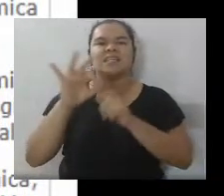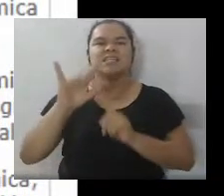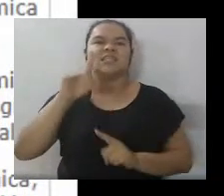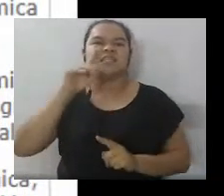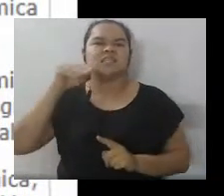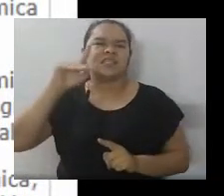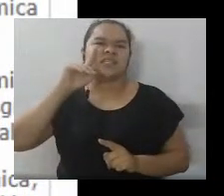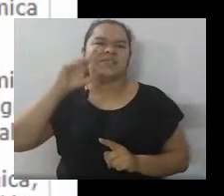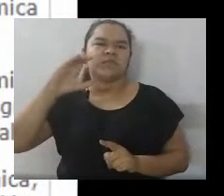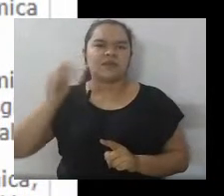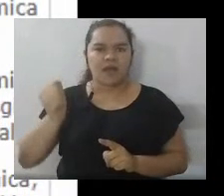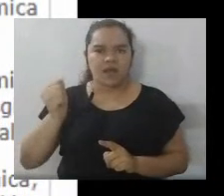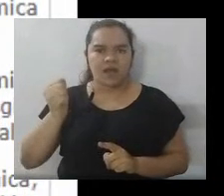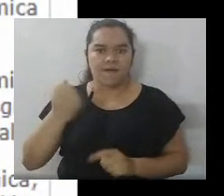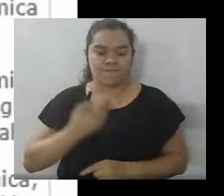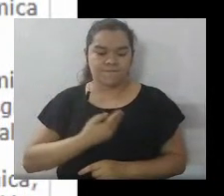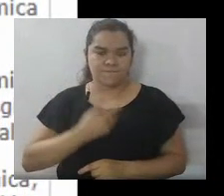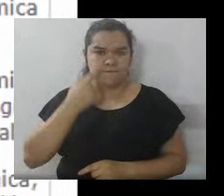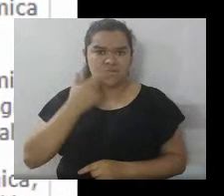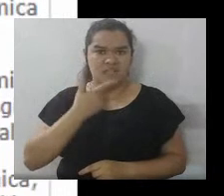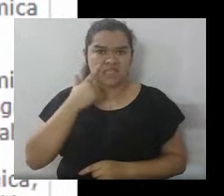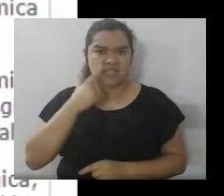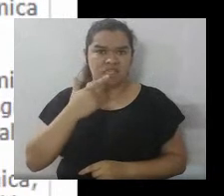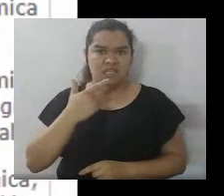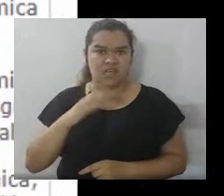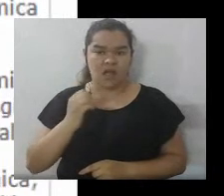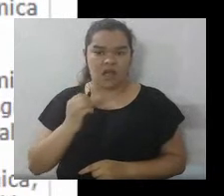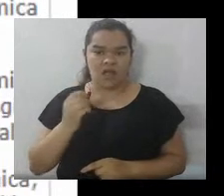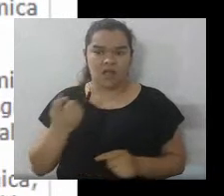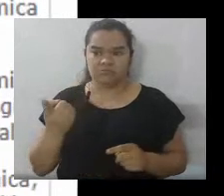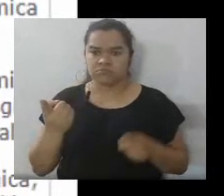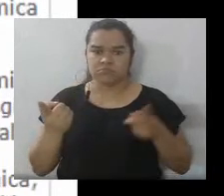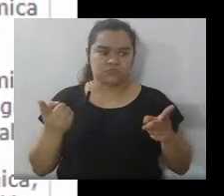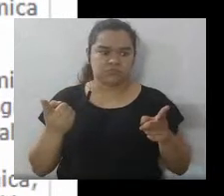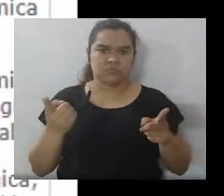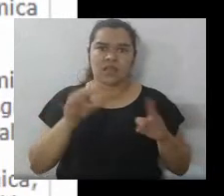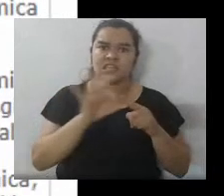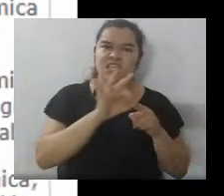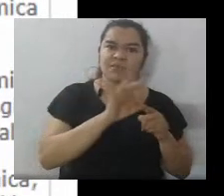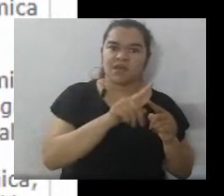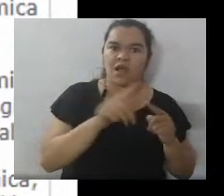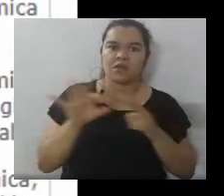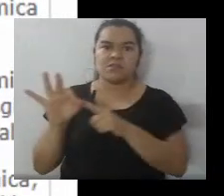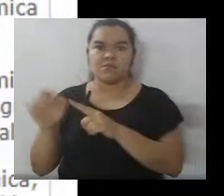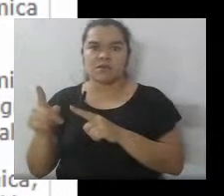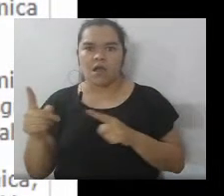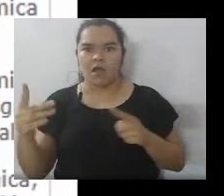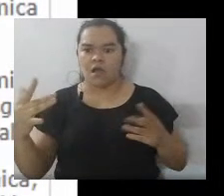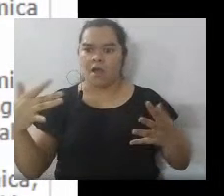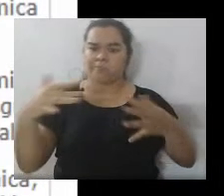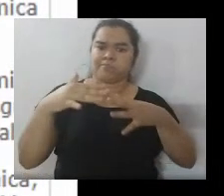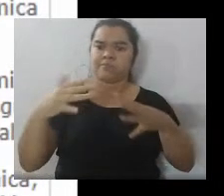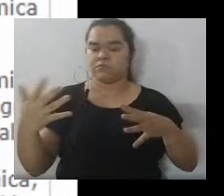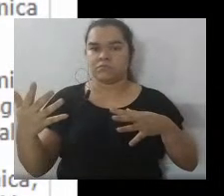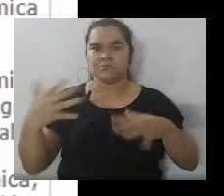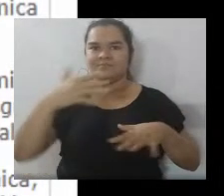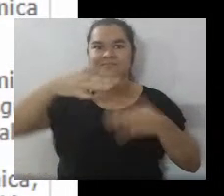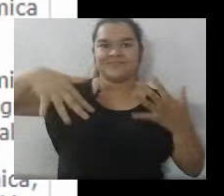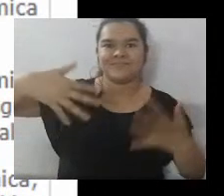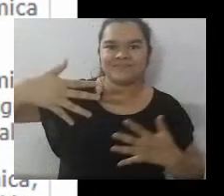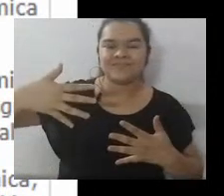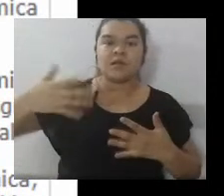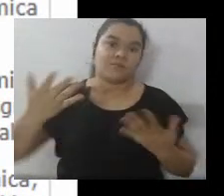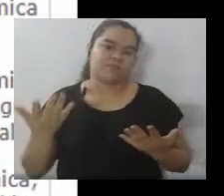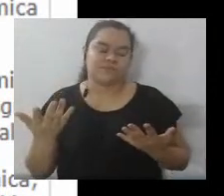biológica, fíjense cuántos conceptos estamos mezclando ahí en una sola asignatura. Claramente para llegar a este ciclo ustedes tendrían que